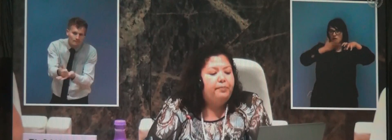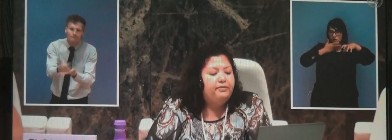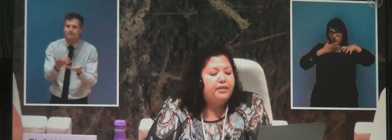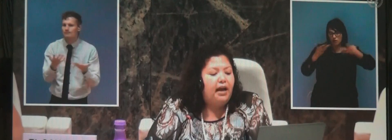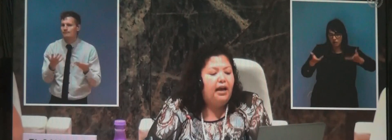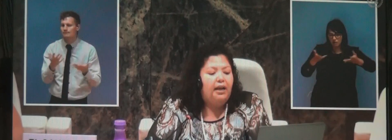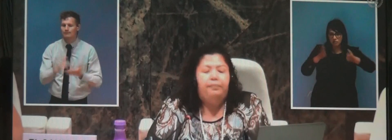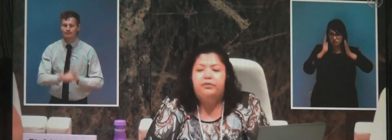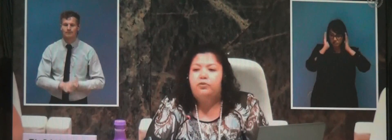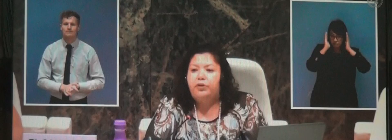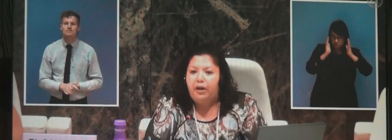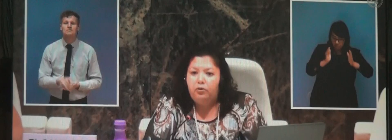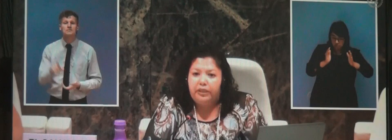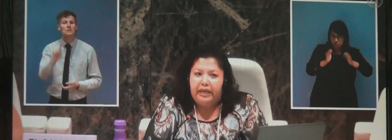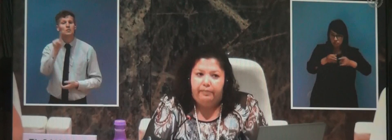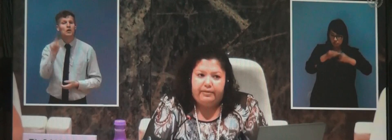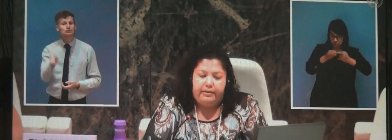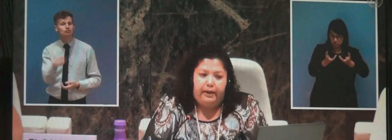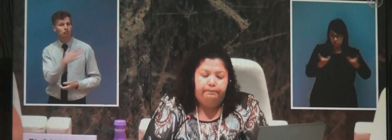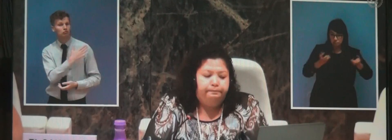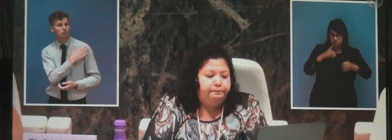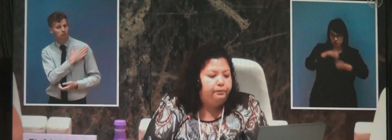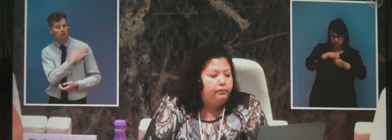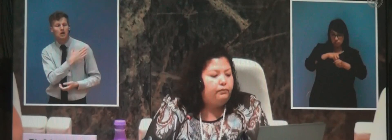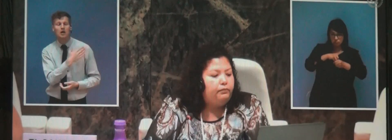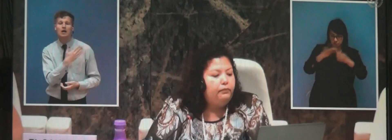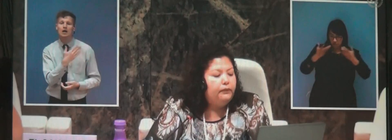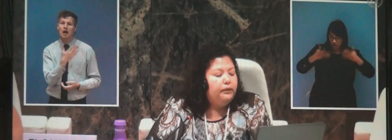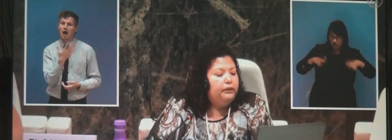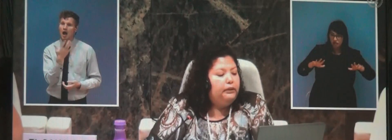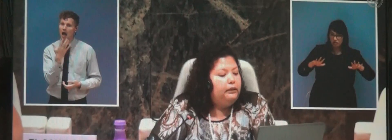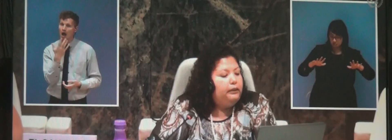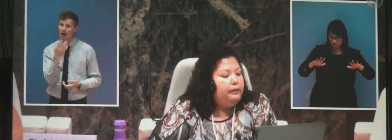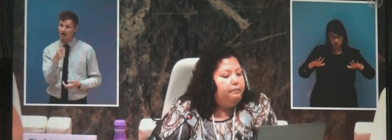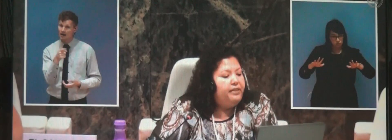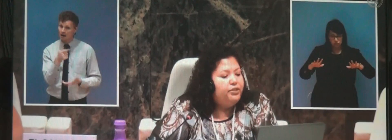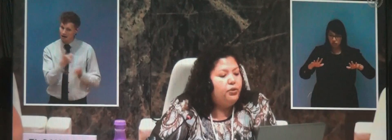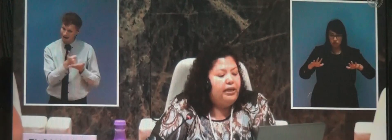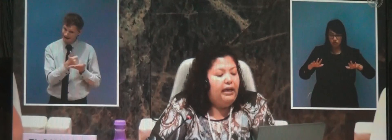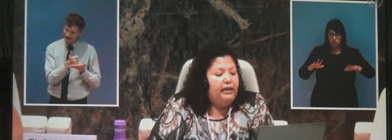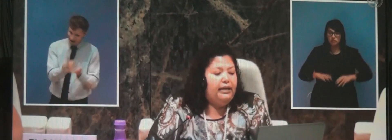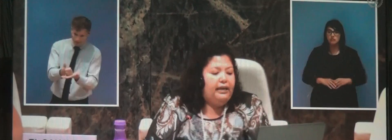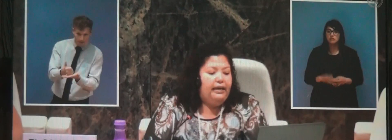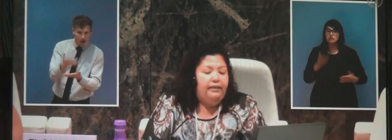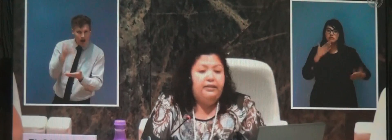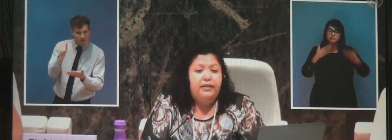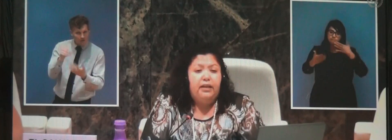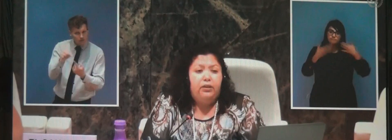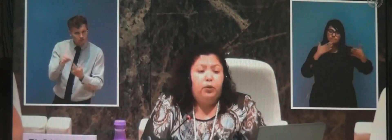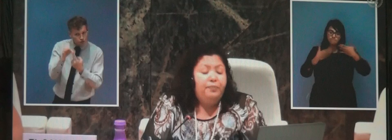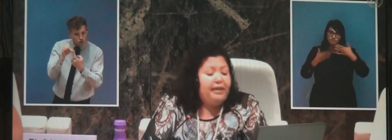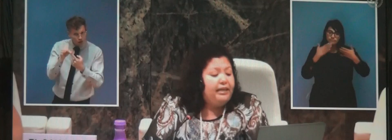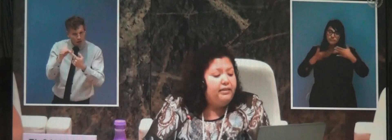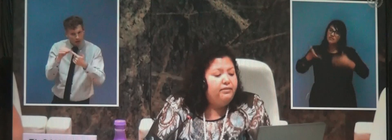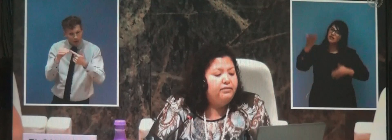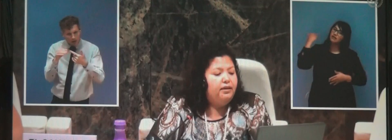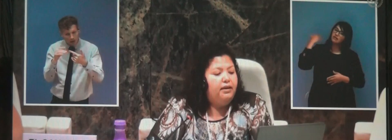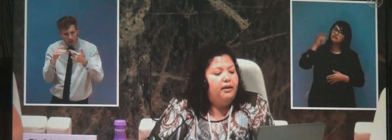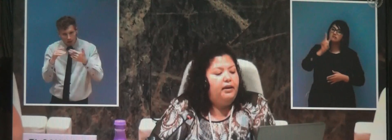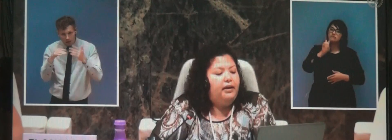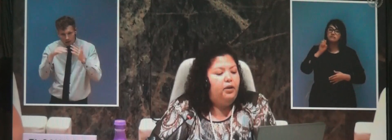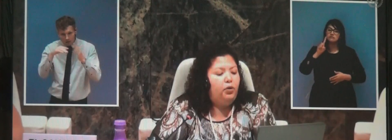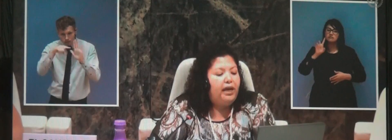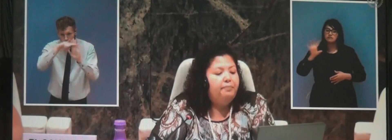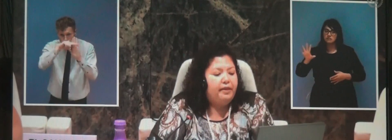atención especial a las personas con discapacidad. Mencionar que desde el